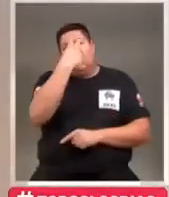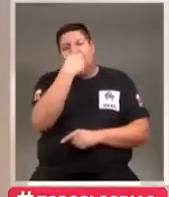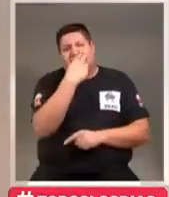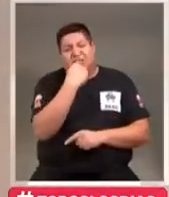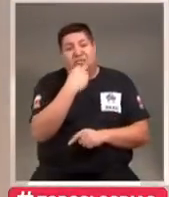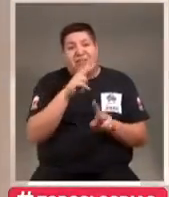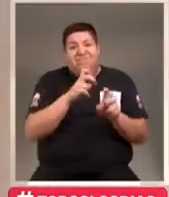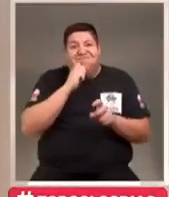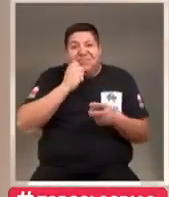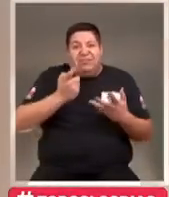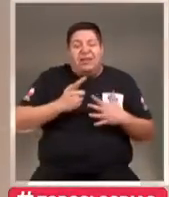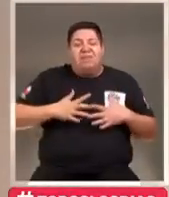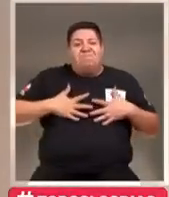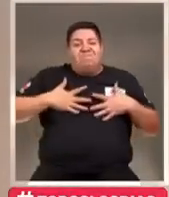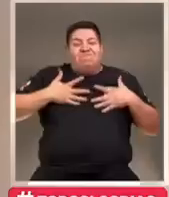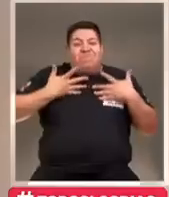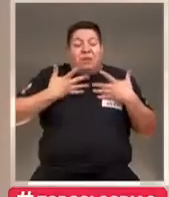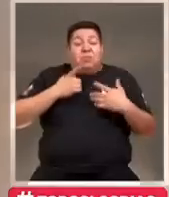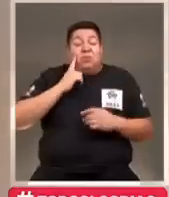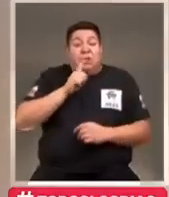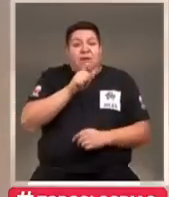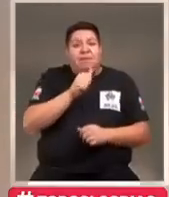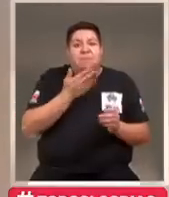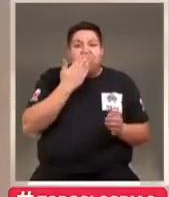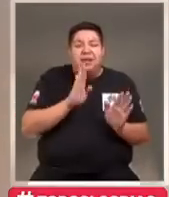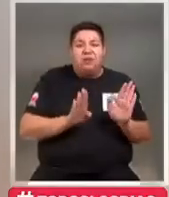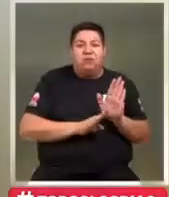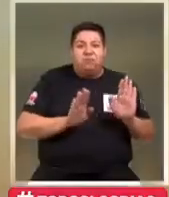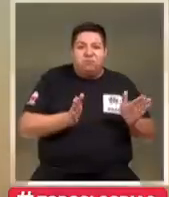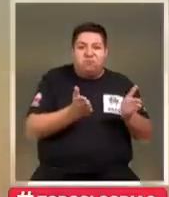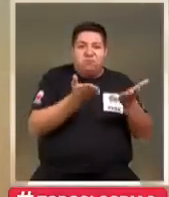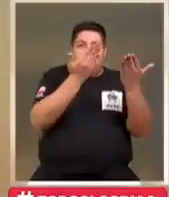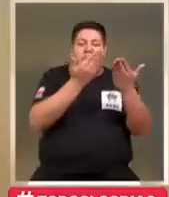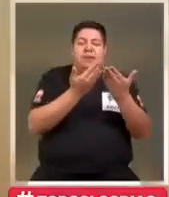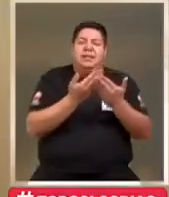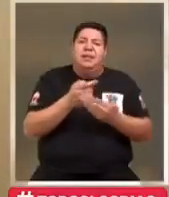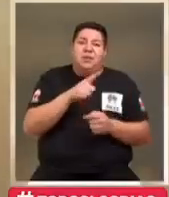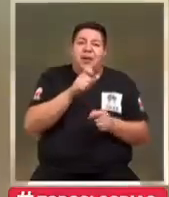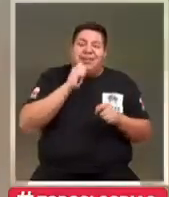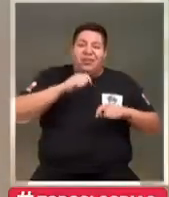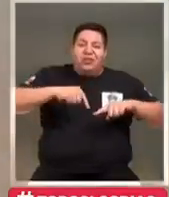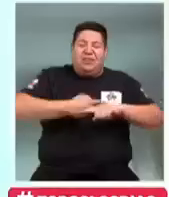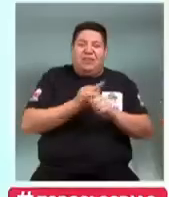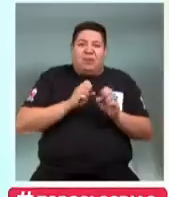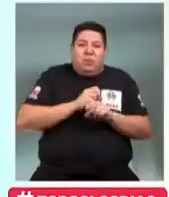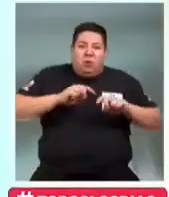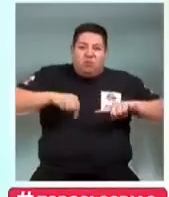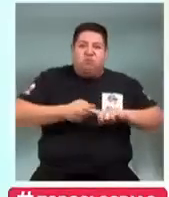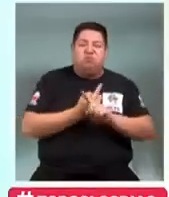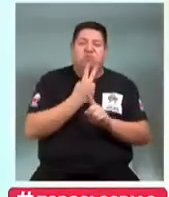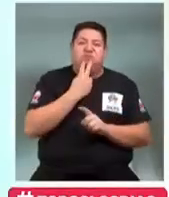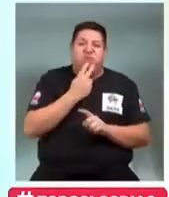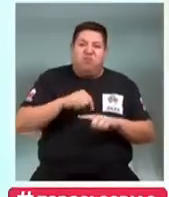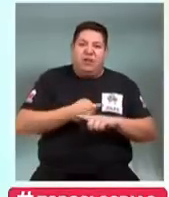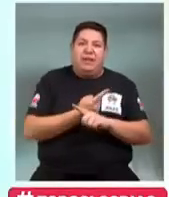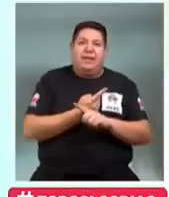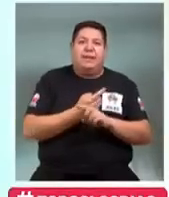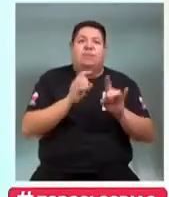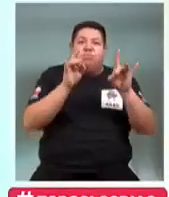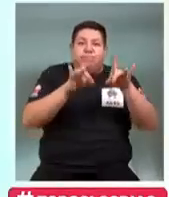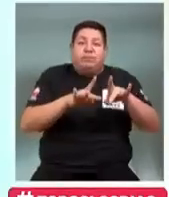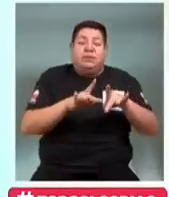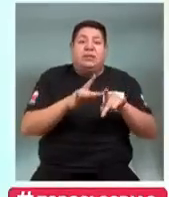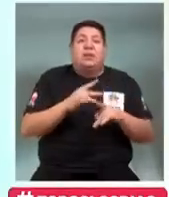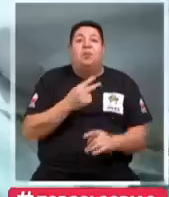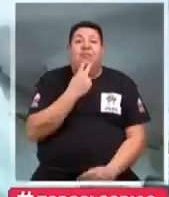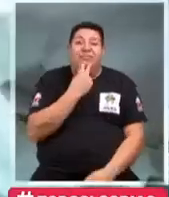por la alegría, ansia, porque la vi bien. Es algo bien bonito. ¿Por qué un renacer para ella? ¿Estás volviendo a darle la